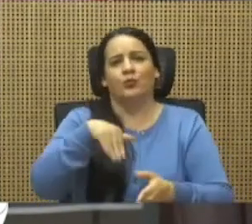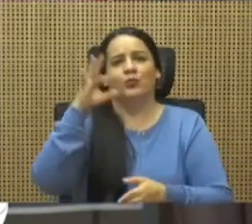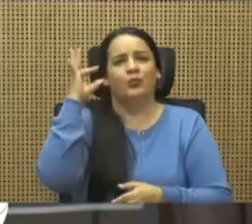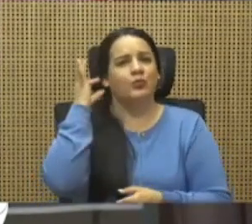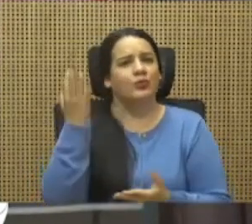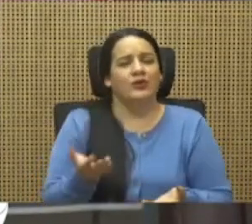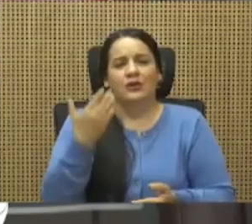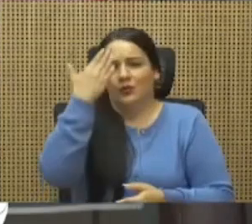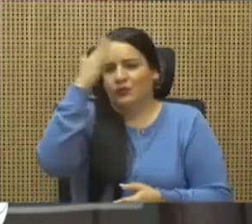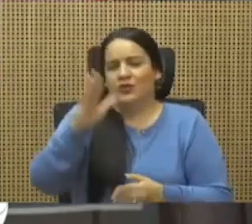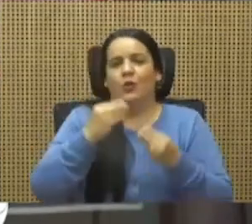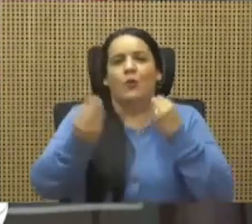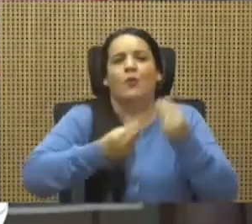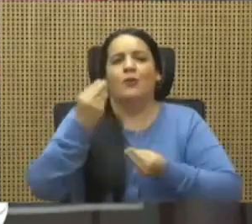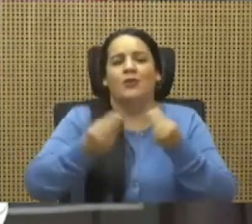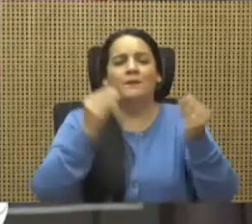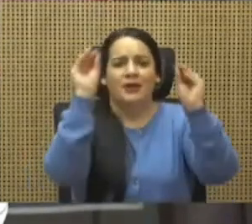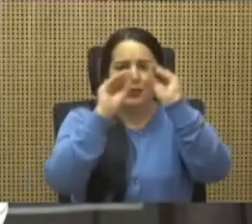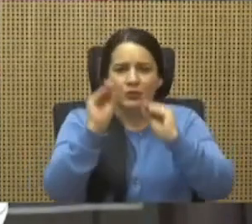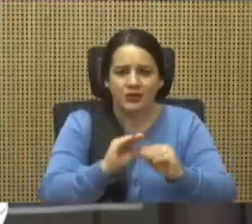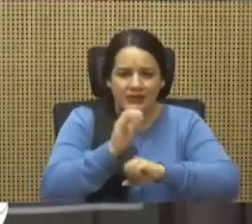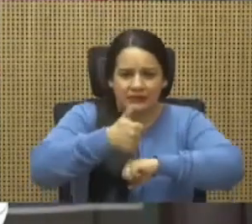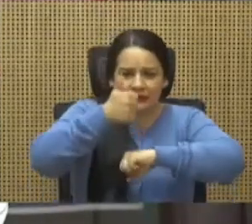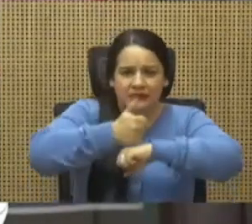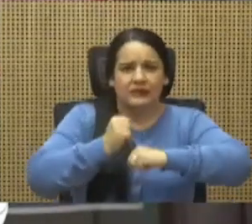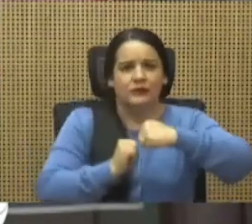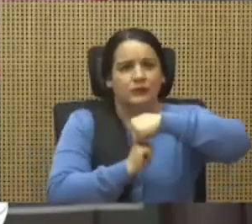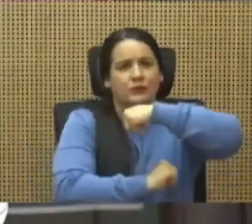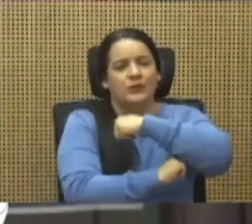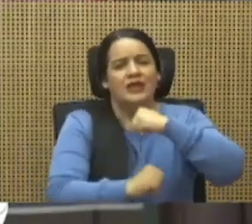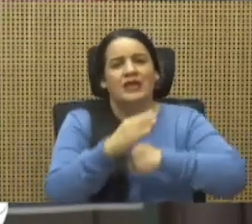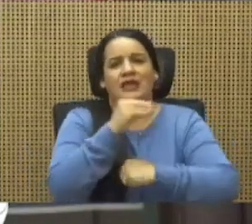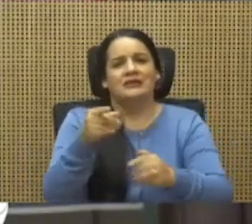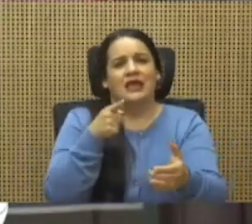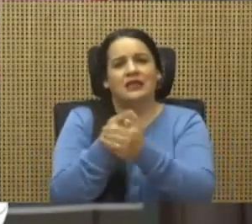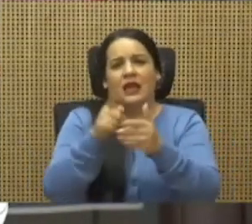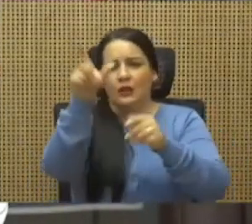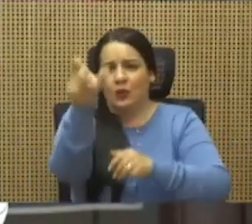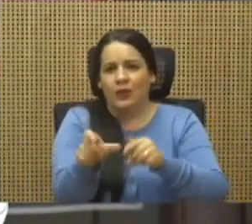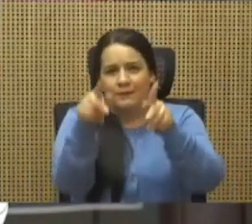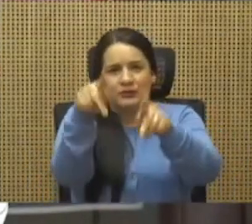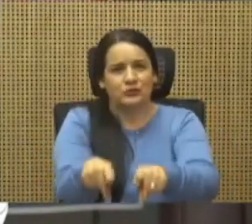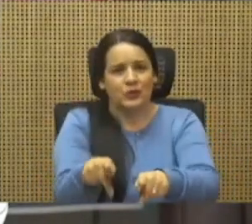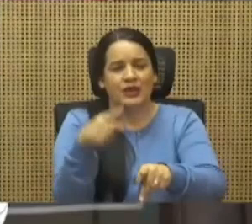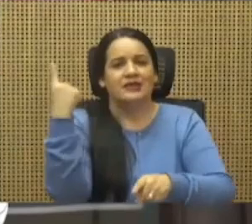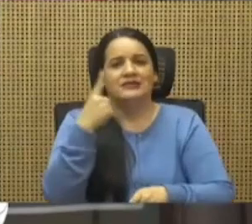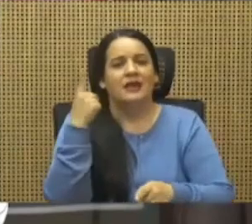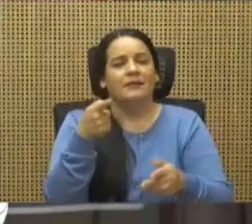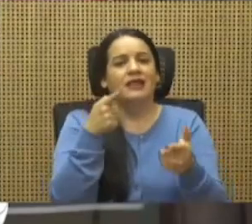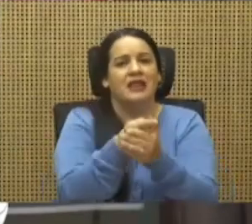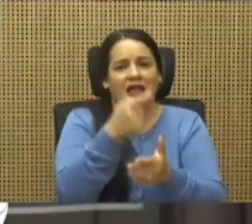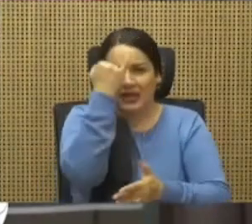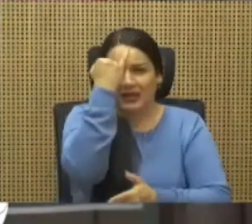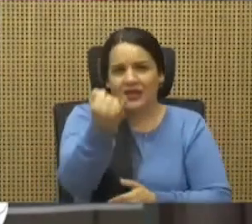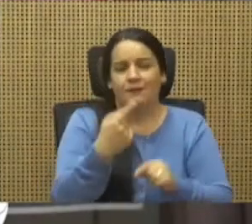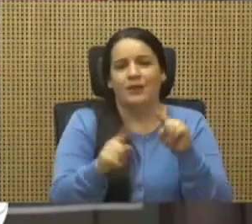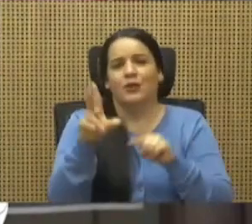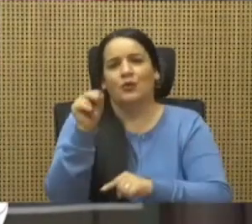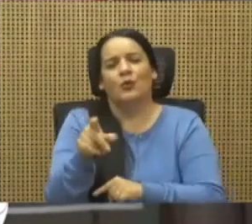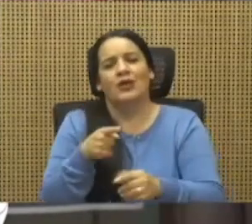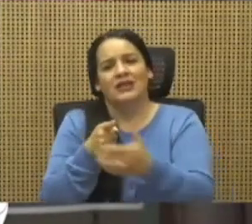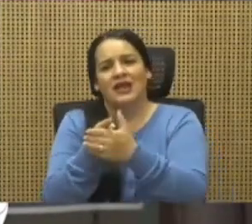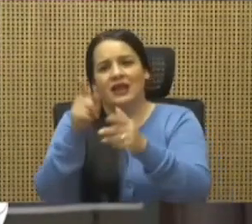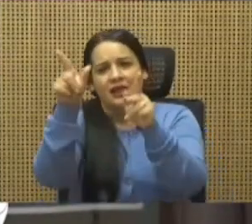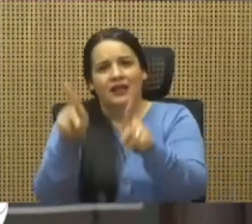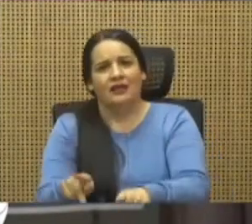sé cómo vamos a hacer para reconstruir esos puentes que están destruyendo, atacando a la persona, porque siempre hemos dicho, ataque las ideas, pero no ataque las